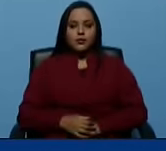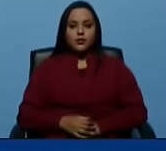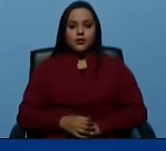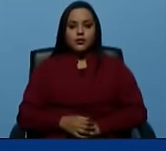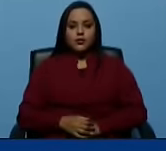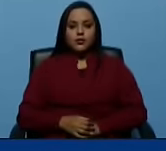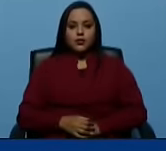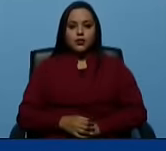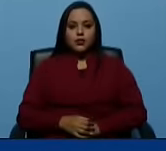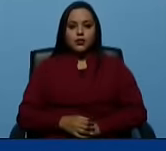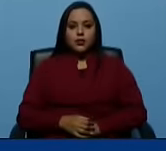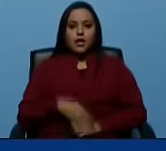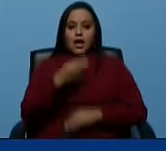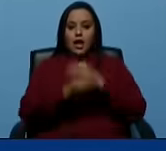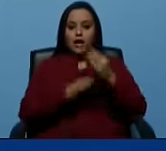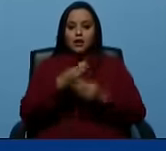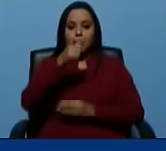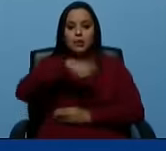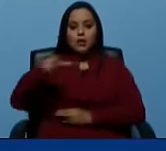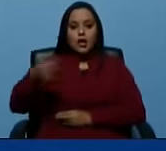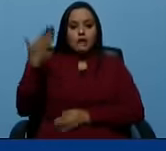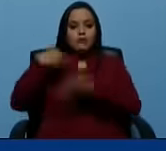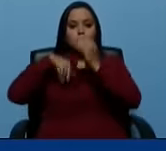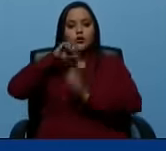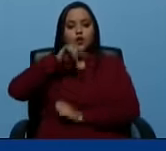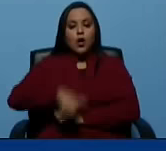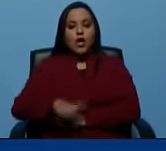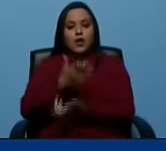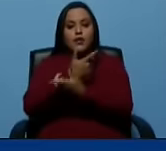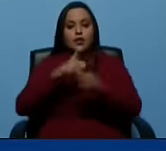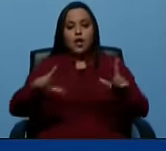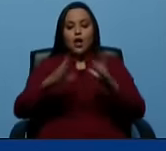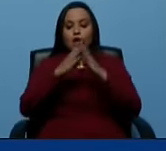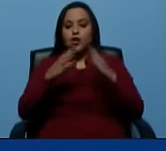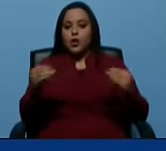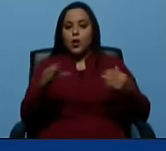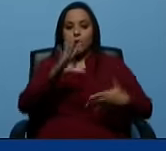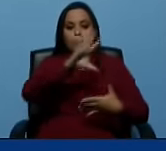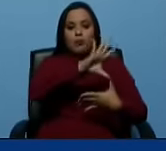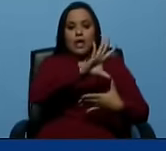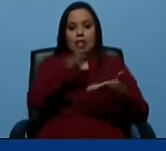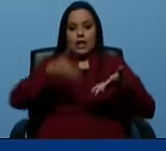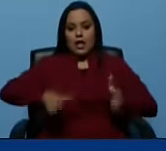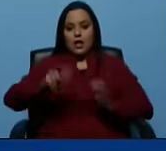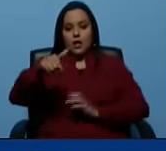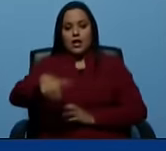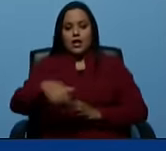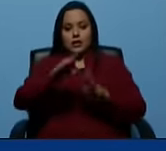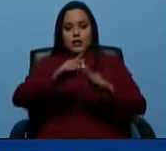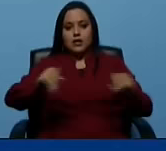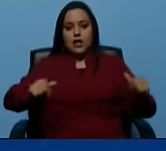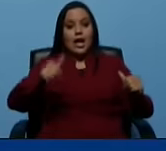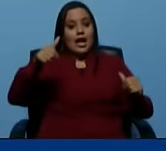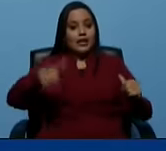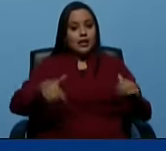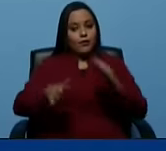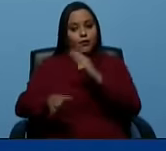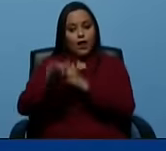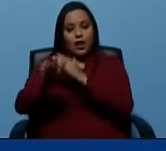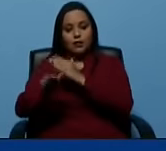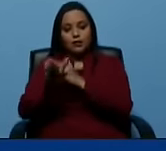legados de libertadores y libertadoras de todo un continente que nacieron en esta tierra y que de aquí se fueron a